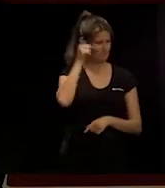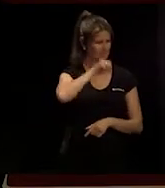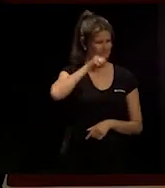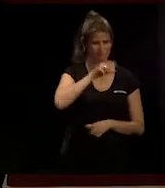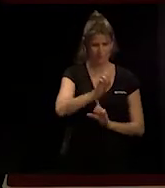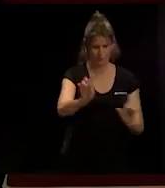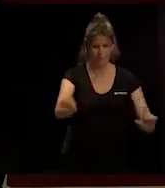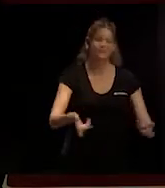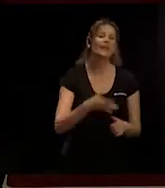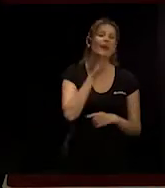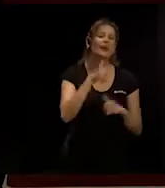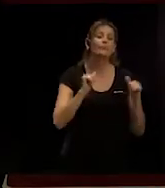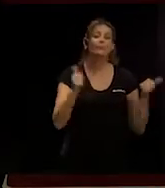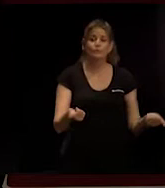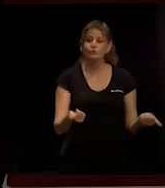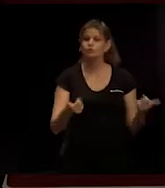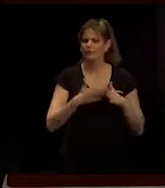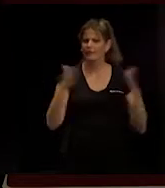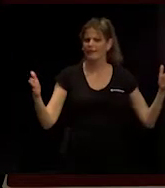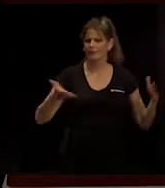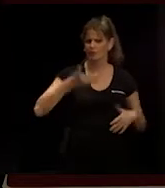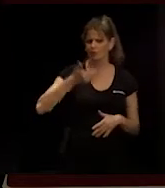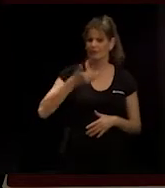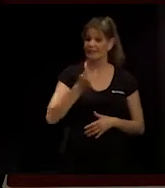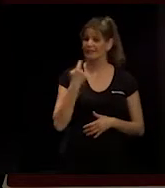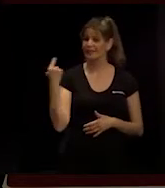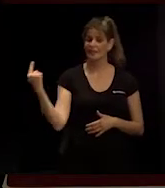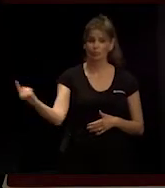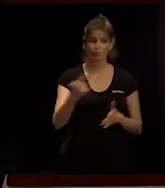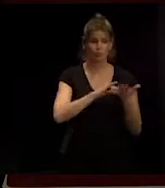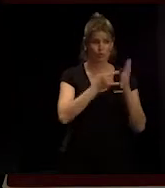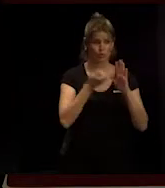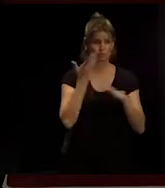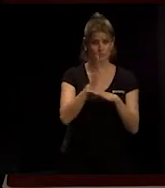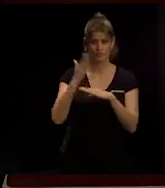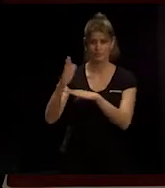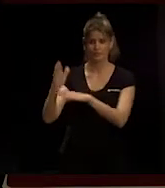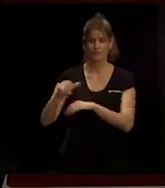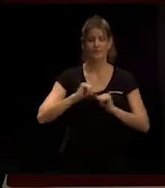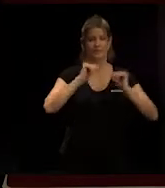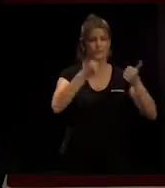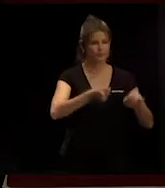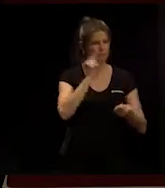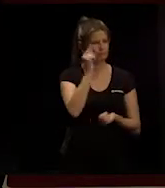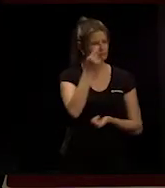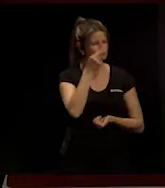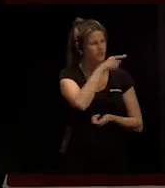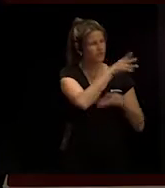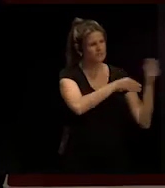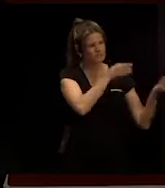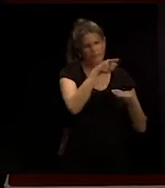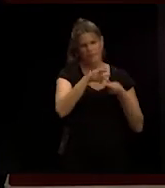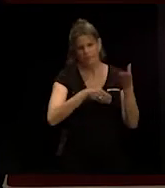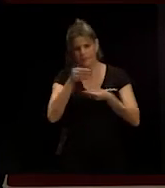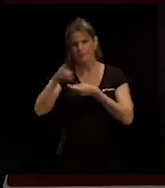lo que viene siendo grande e importante, y es que cada uno de los proyectos se presente y empiece a darnos cuenta de lo que están realizando. Vamos